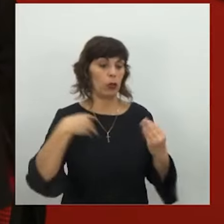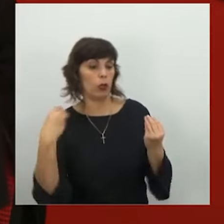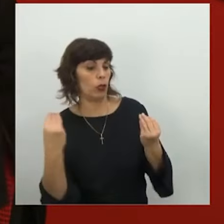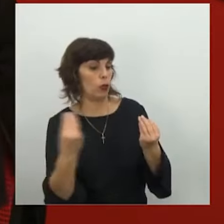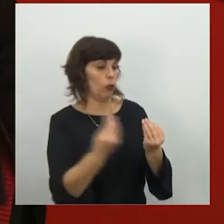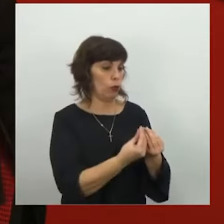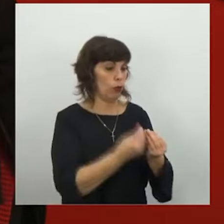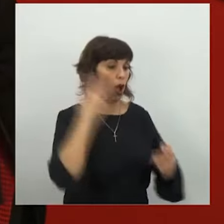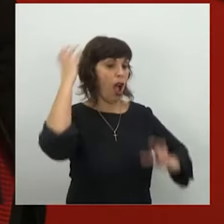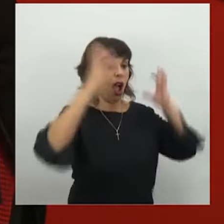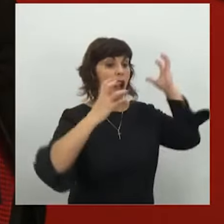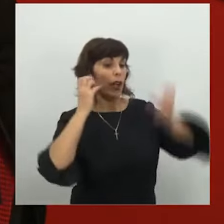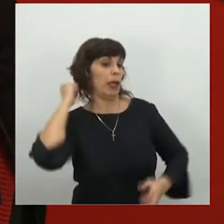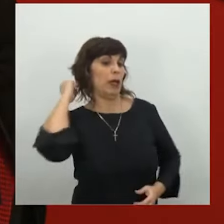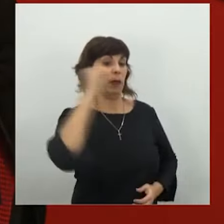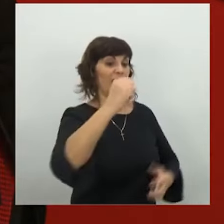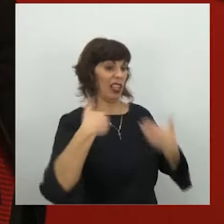animales dejaron de existir.